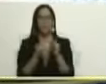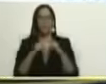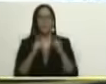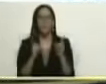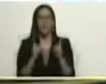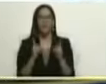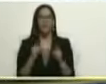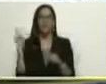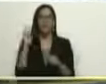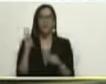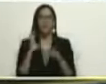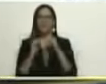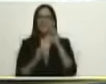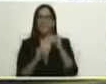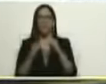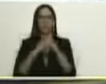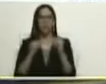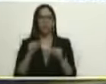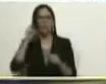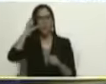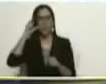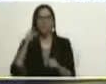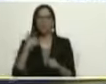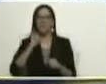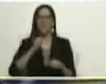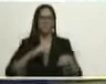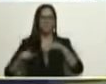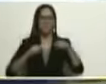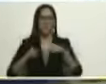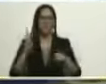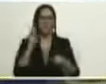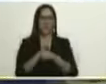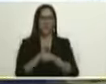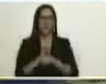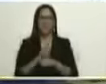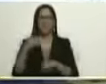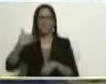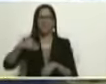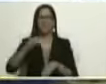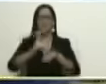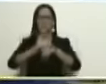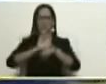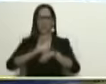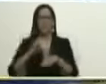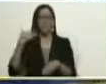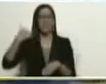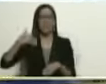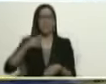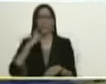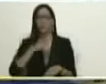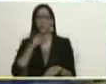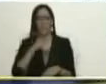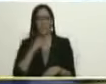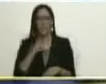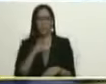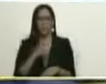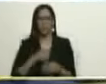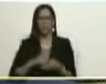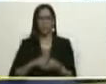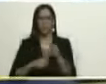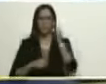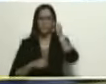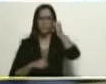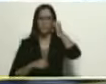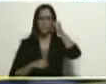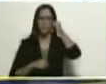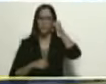dice todos los días que hay una tiranía, una violación de los derechos civiles, de los derechos políticos. Hay